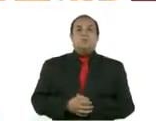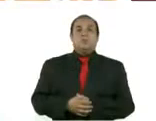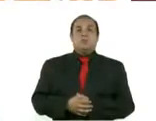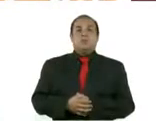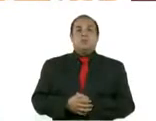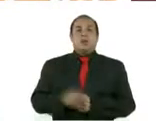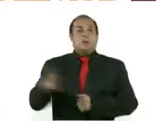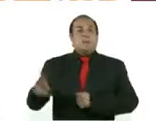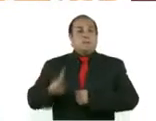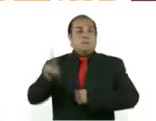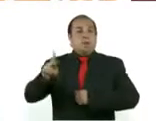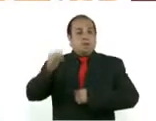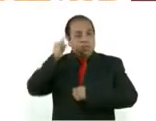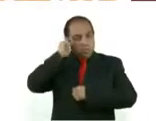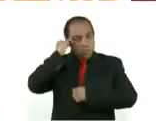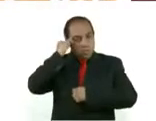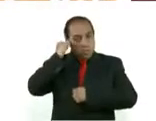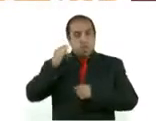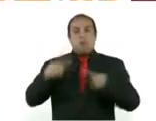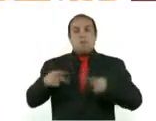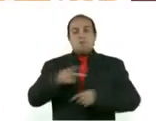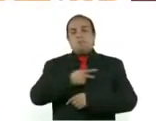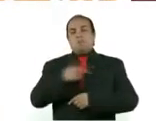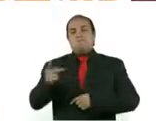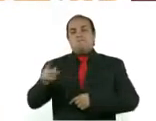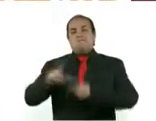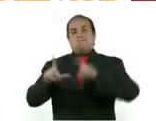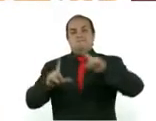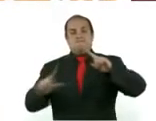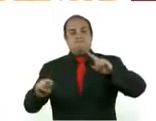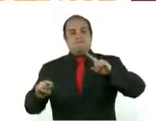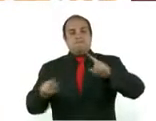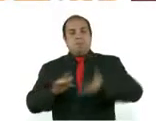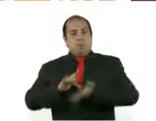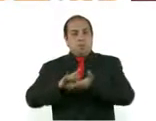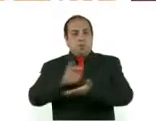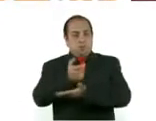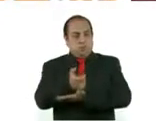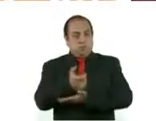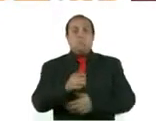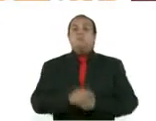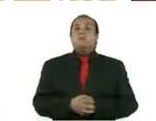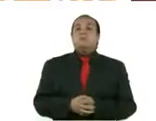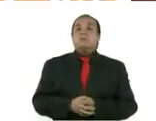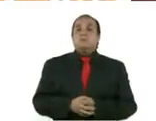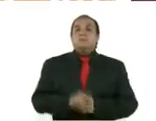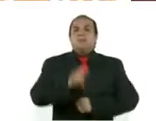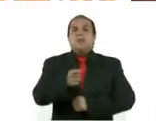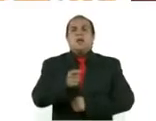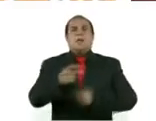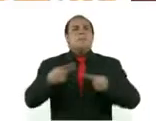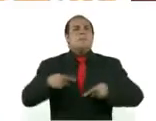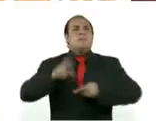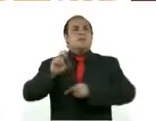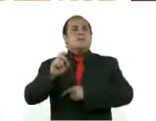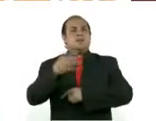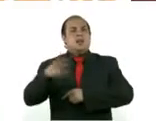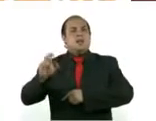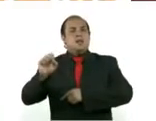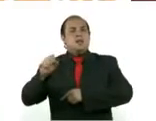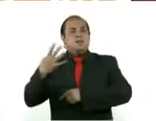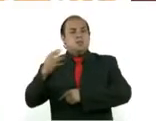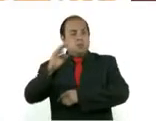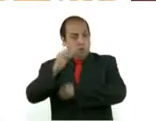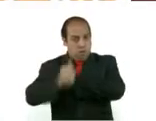población indígena y a los más pobres del país. Lo que significa es que las personas entre 30 y 64